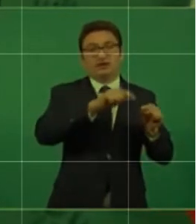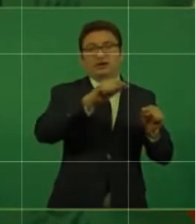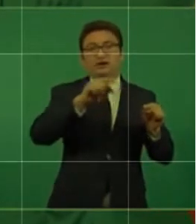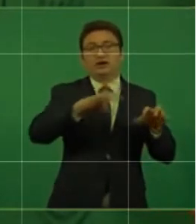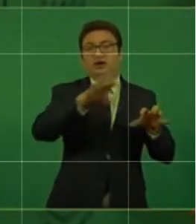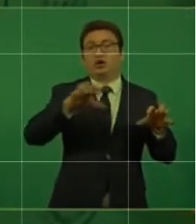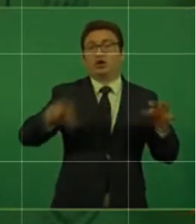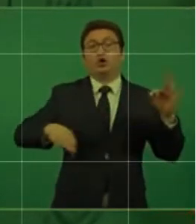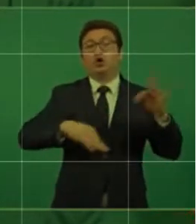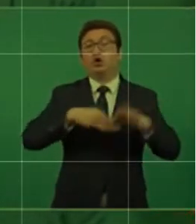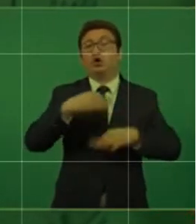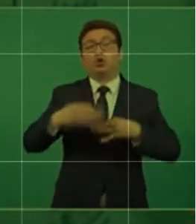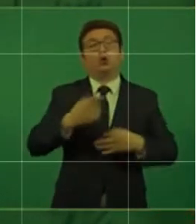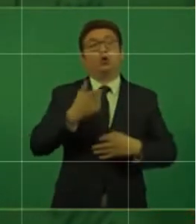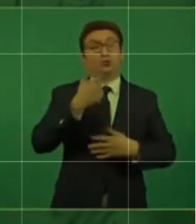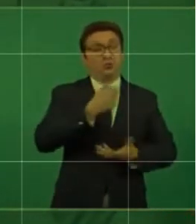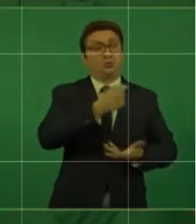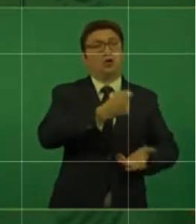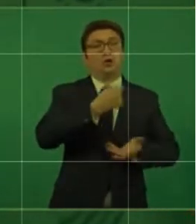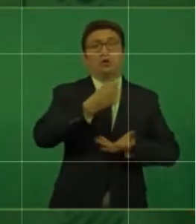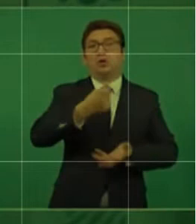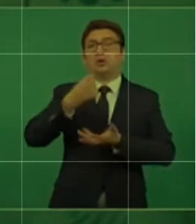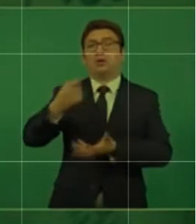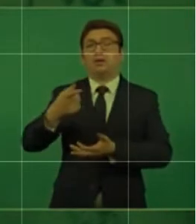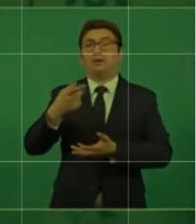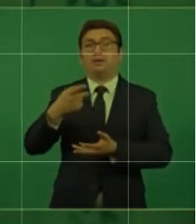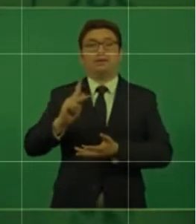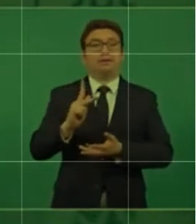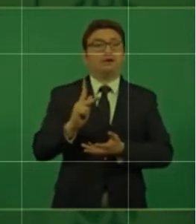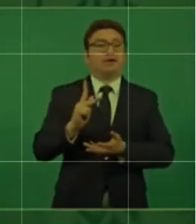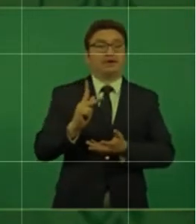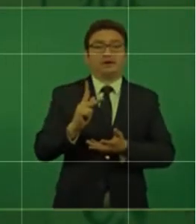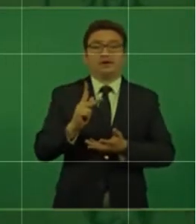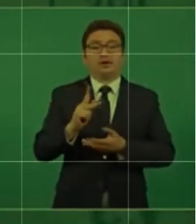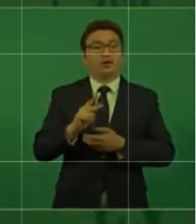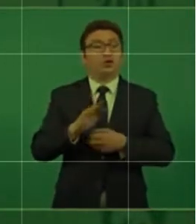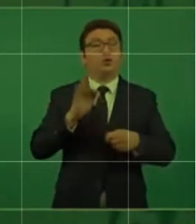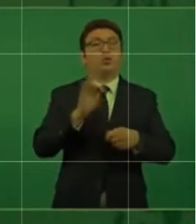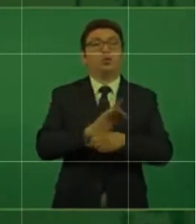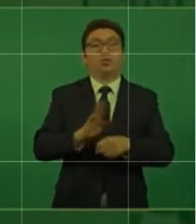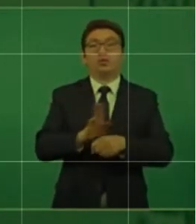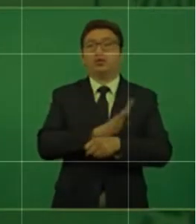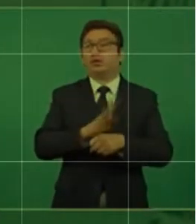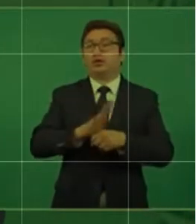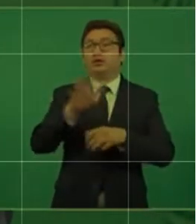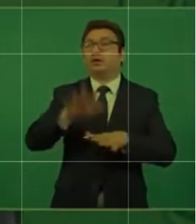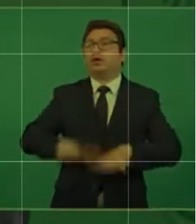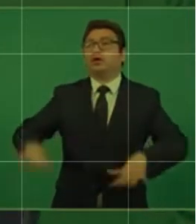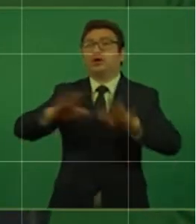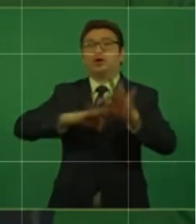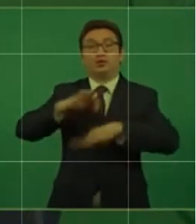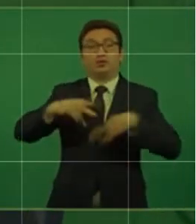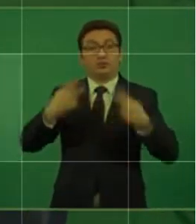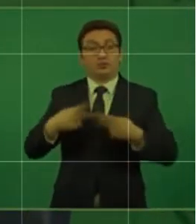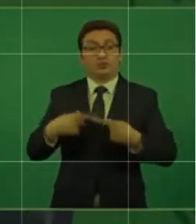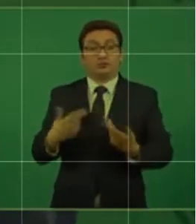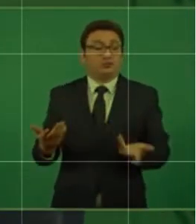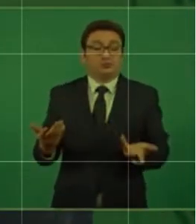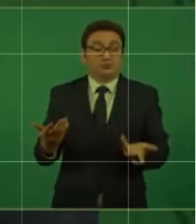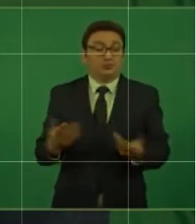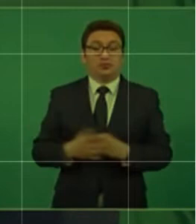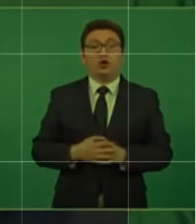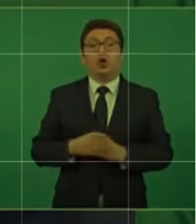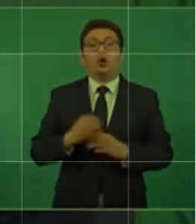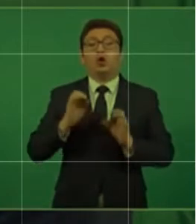dinero, pero no le llegaba el beneficio de ese dinero al pueblo, o no